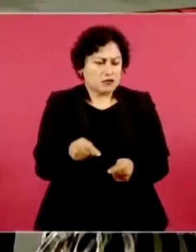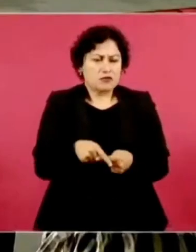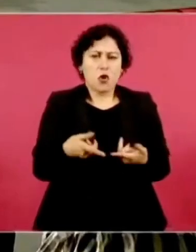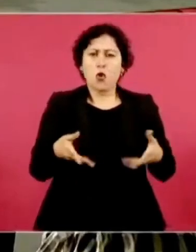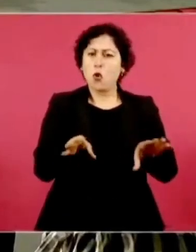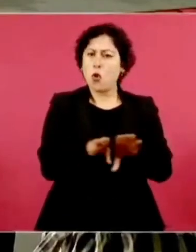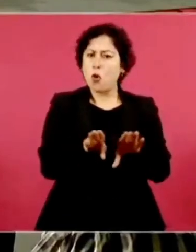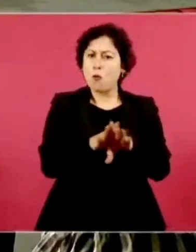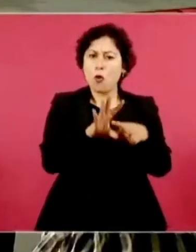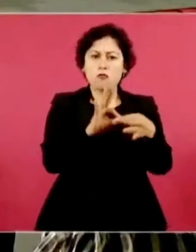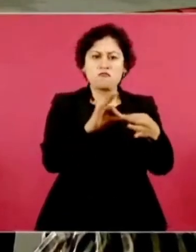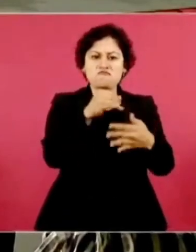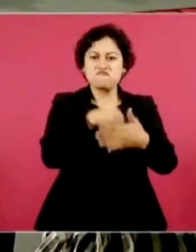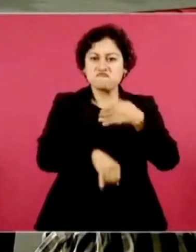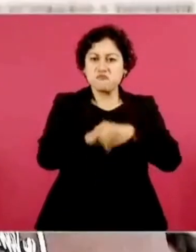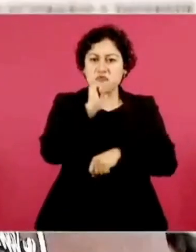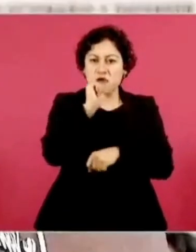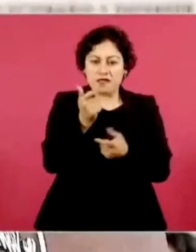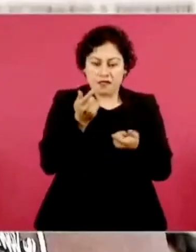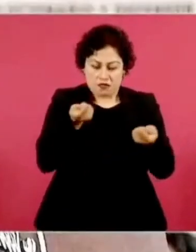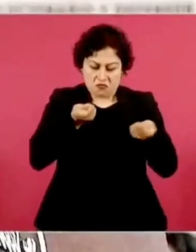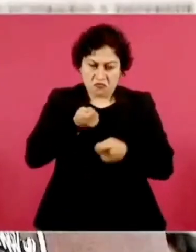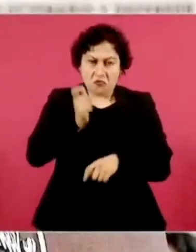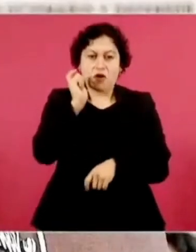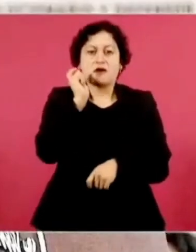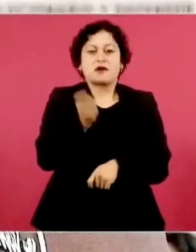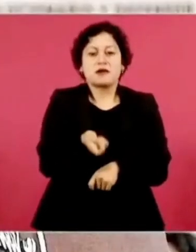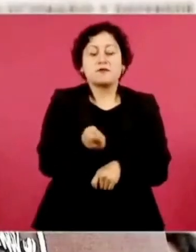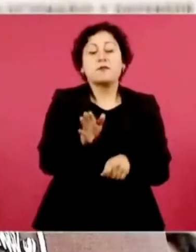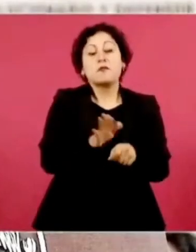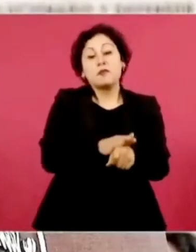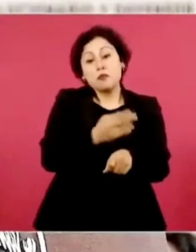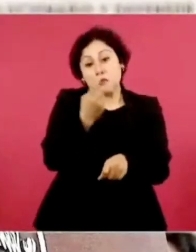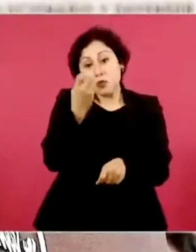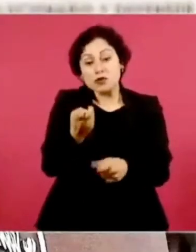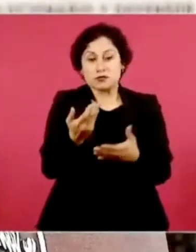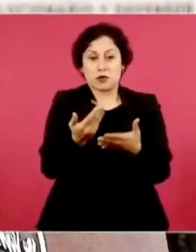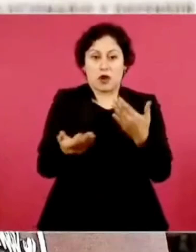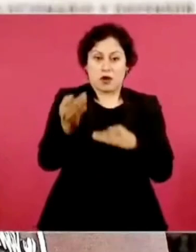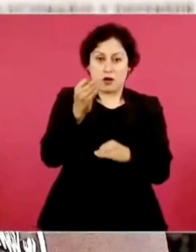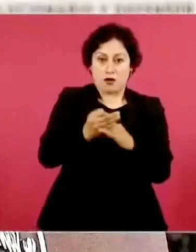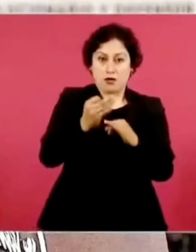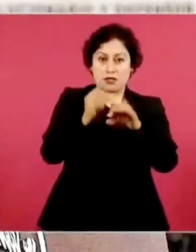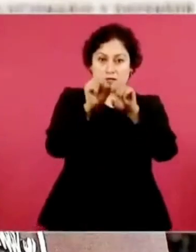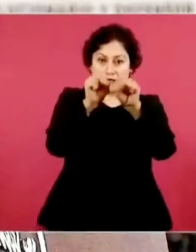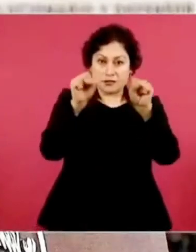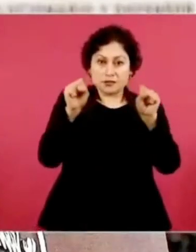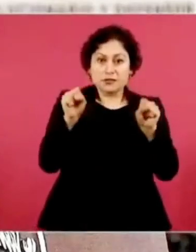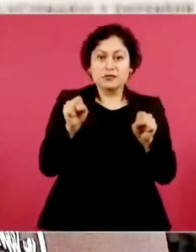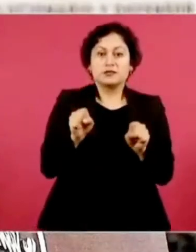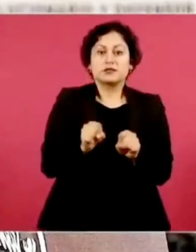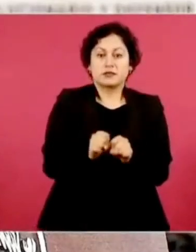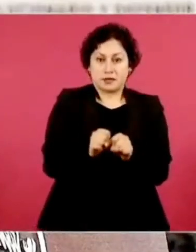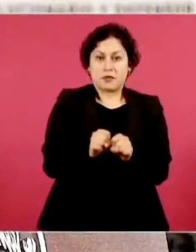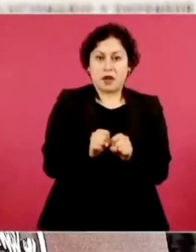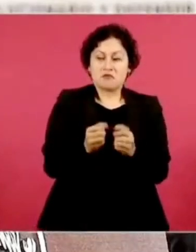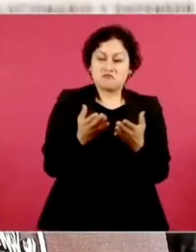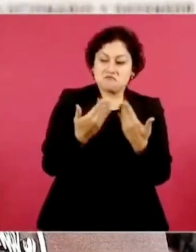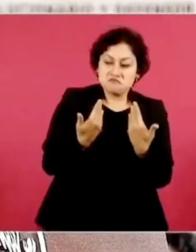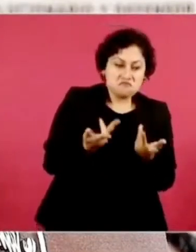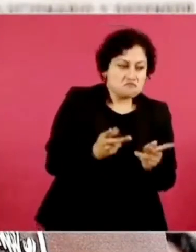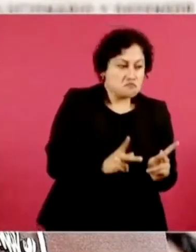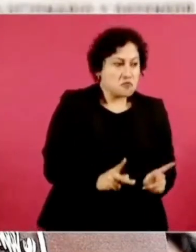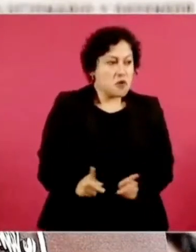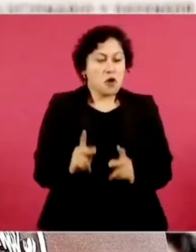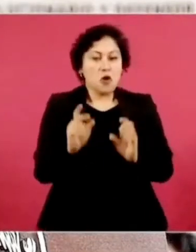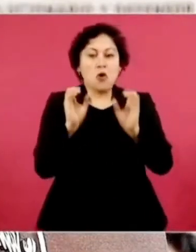control, y por lo tanto el sistema eléctrico vigente se desarrolla al margen de toda planeación y en ausencia